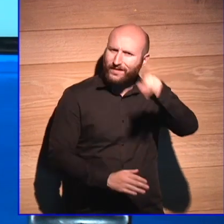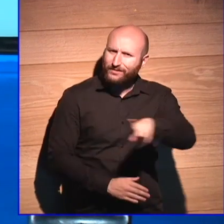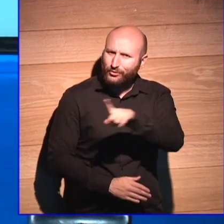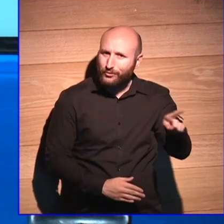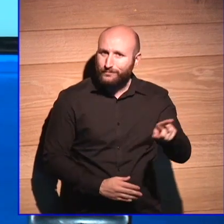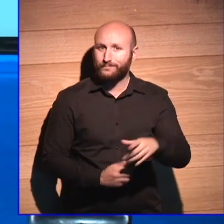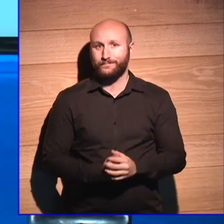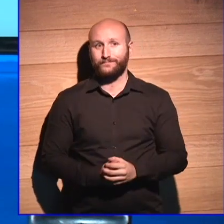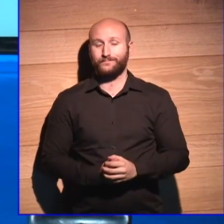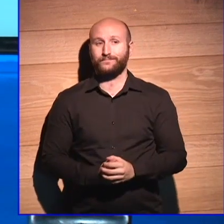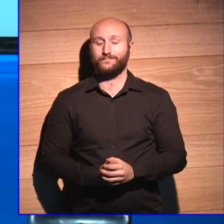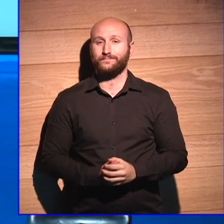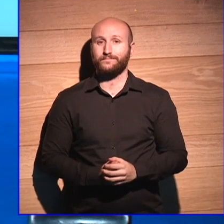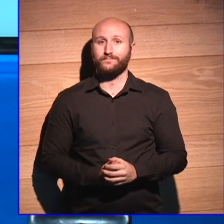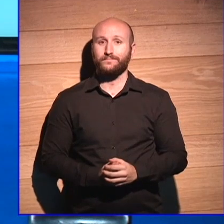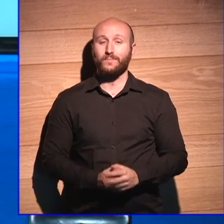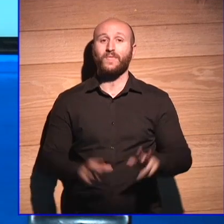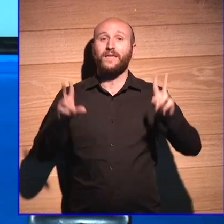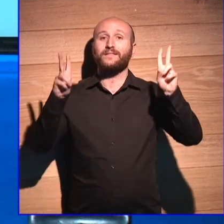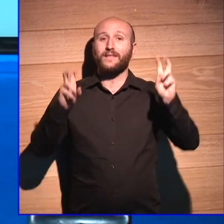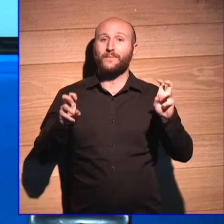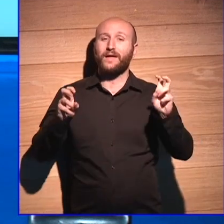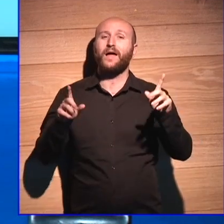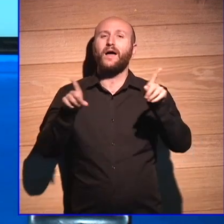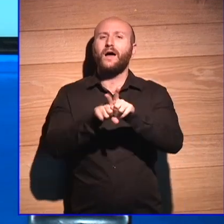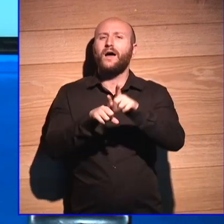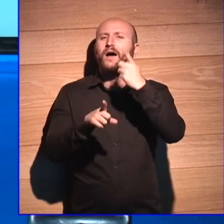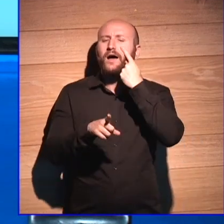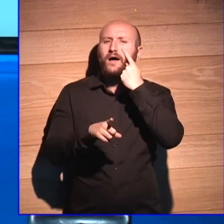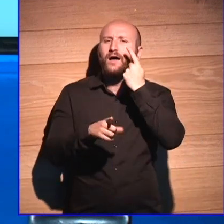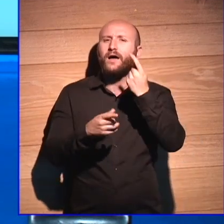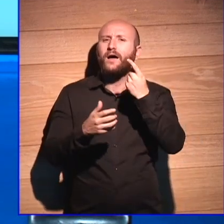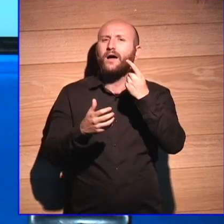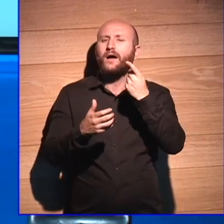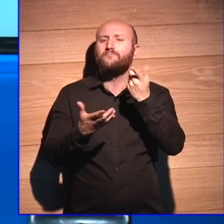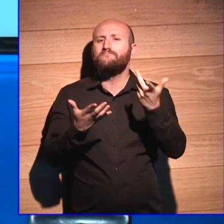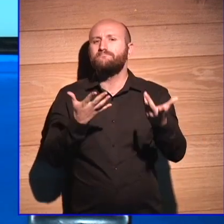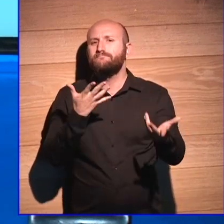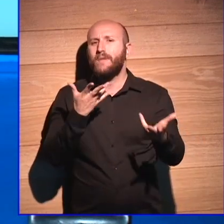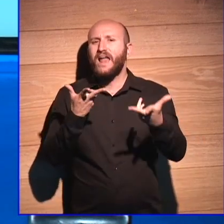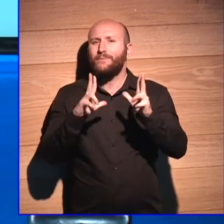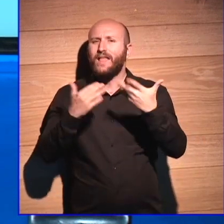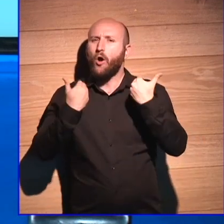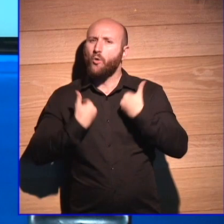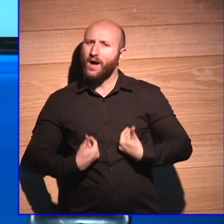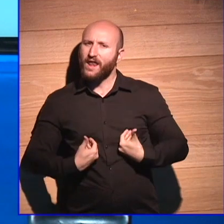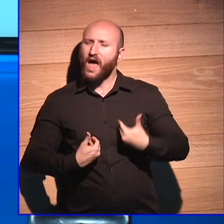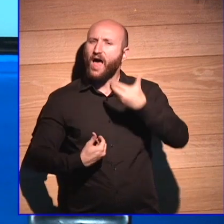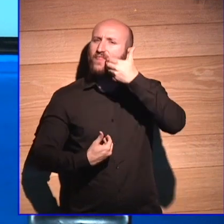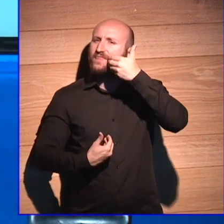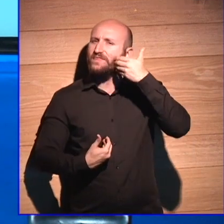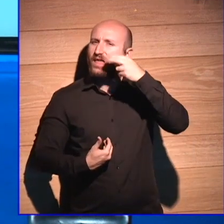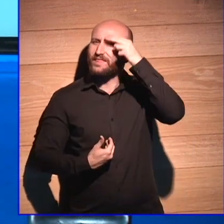Entrando en el tema más de si puede entrar en conflicto la libertad humana y la dignidad con